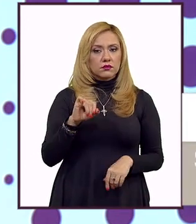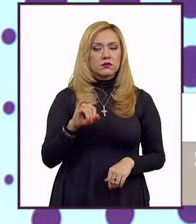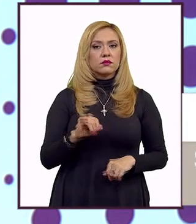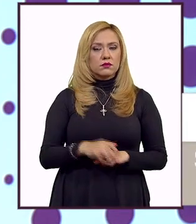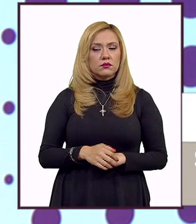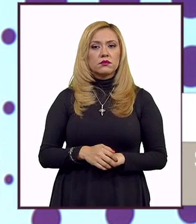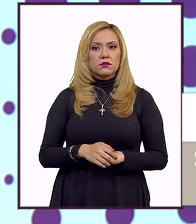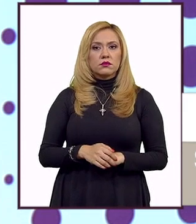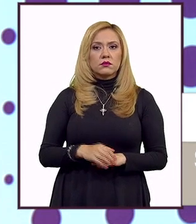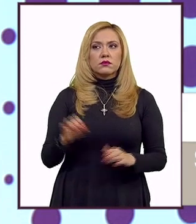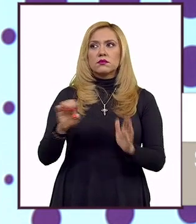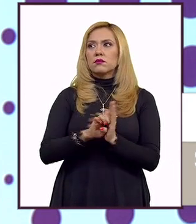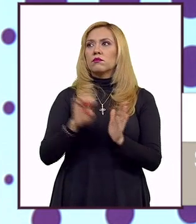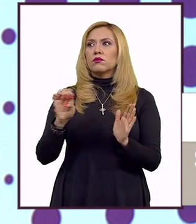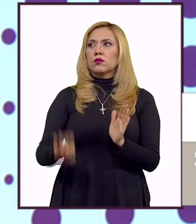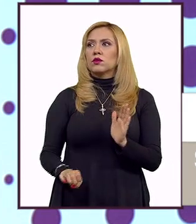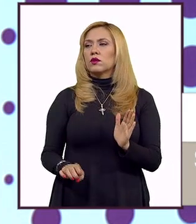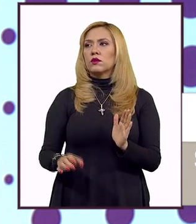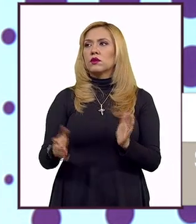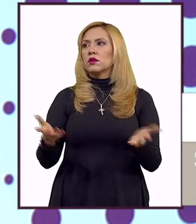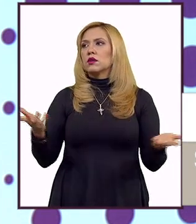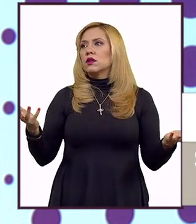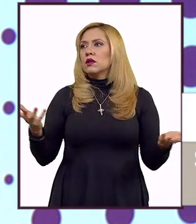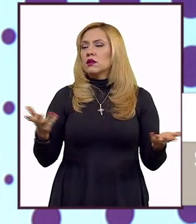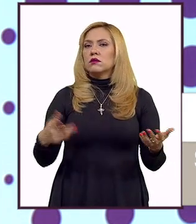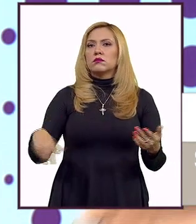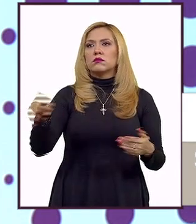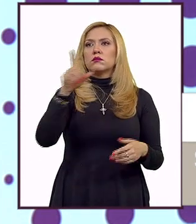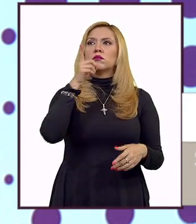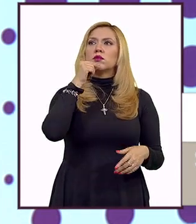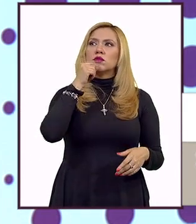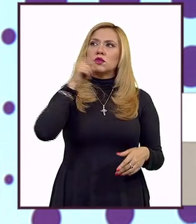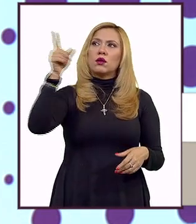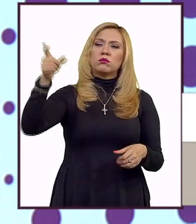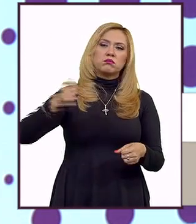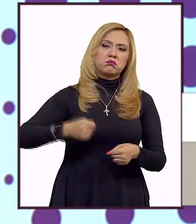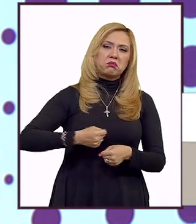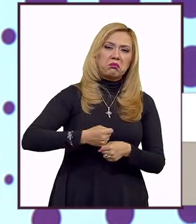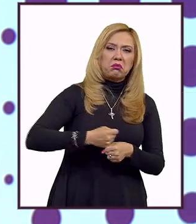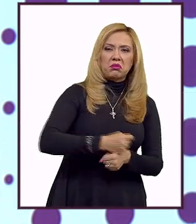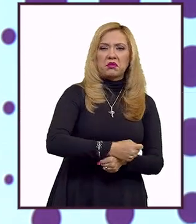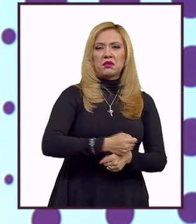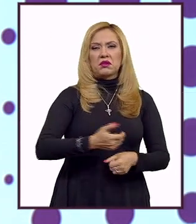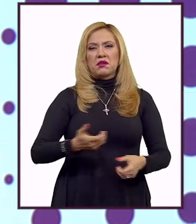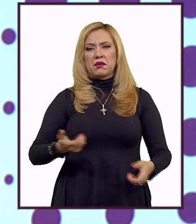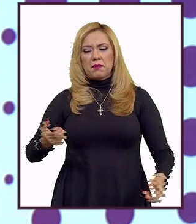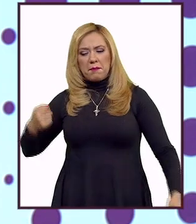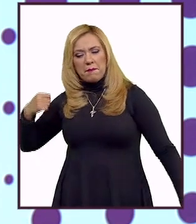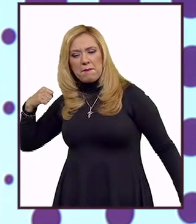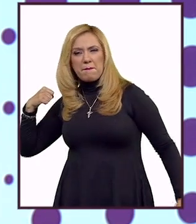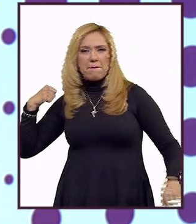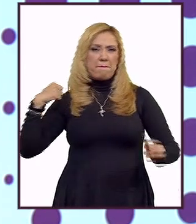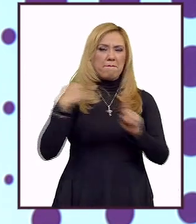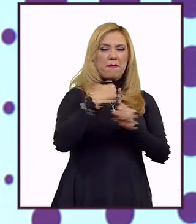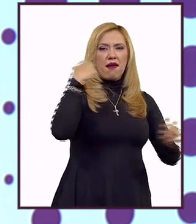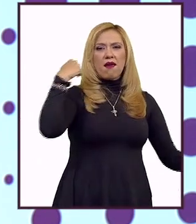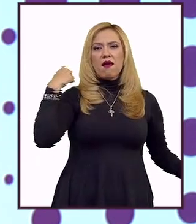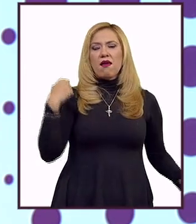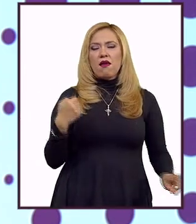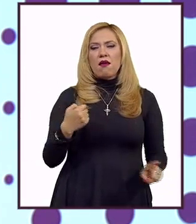poco, comete el delito de tortura el servidor o servidora pública que causa un dolor intencional, físico, con la finalidad de tener